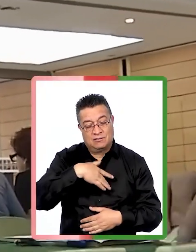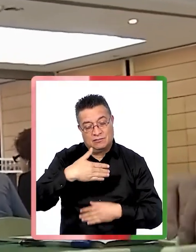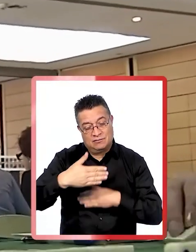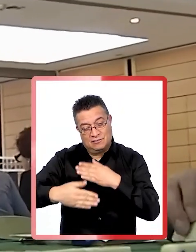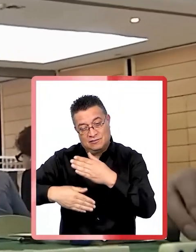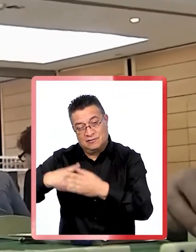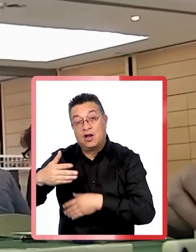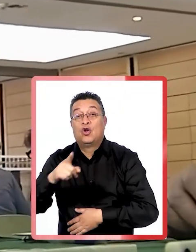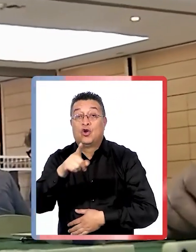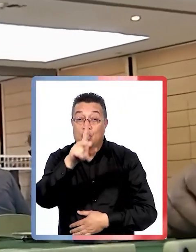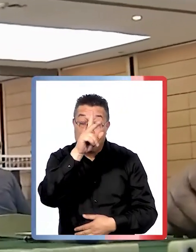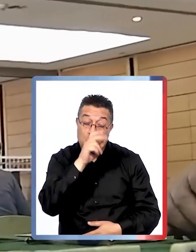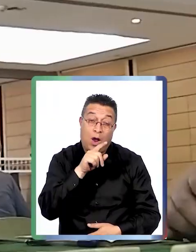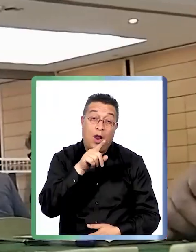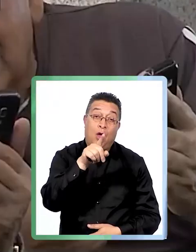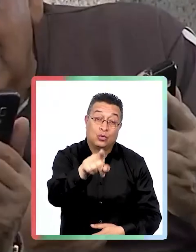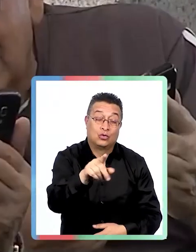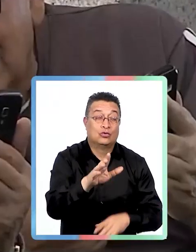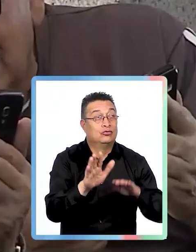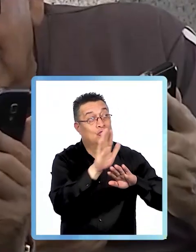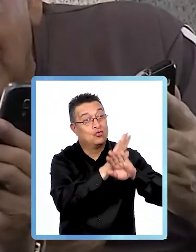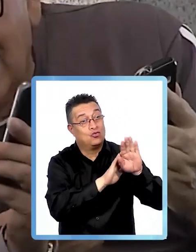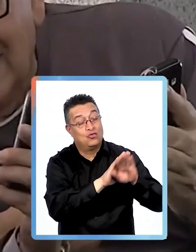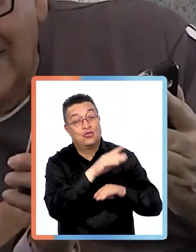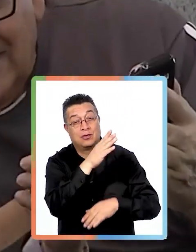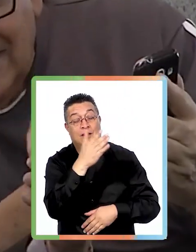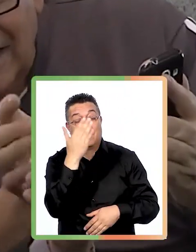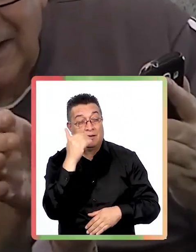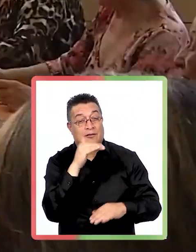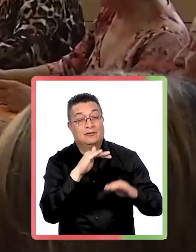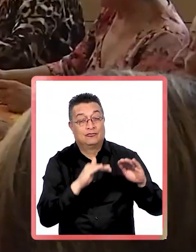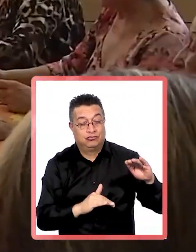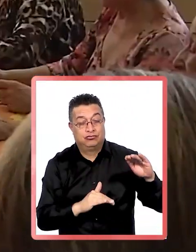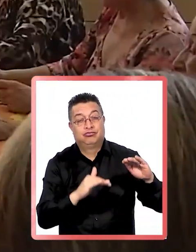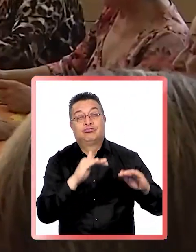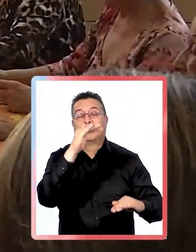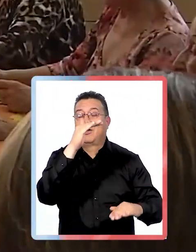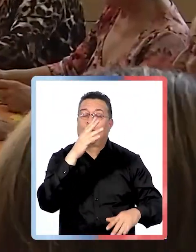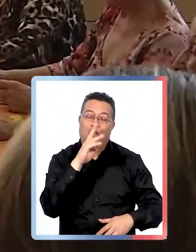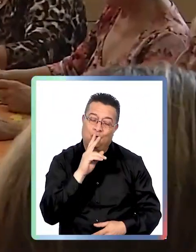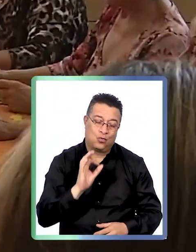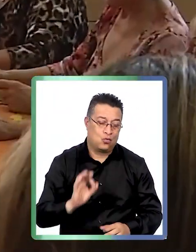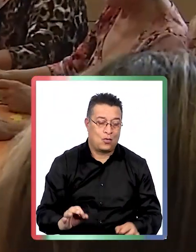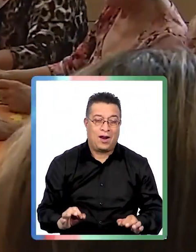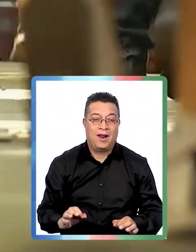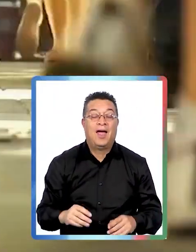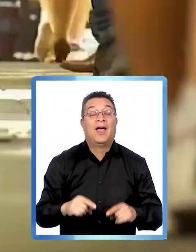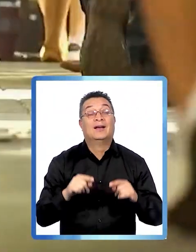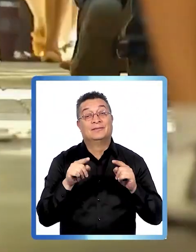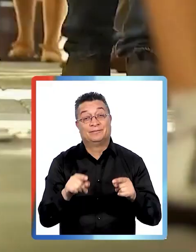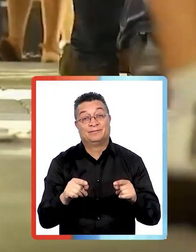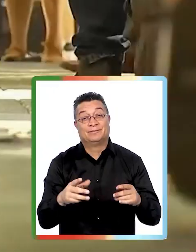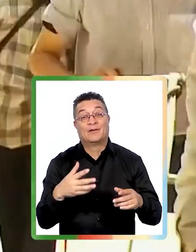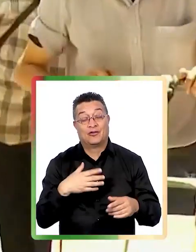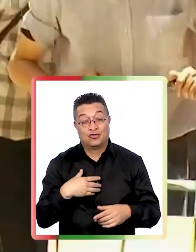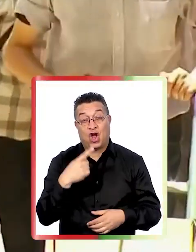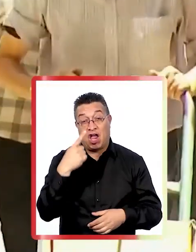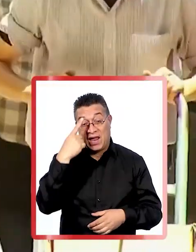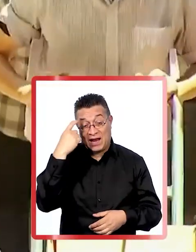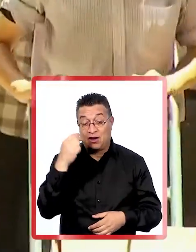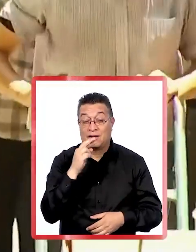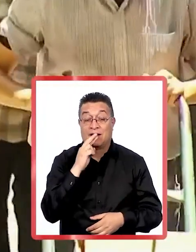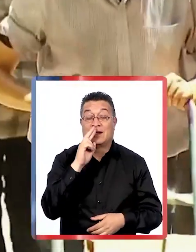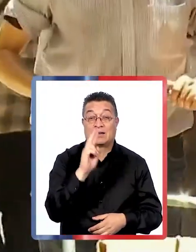envejezcas, así como tú los cuidabas a ellos cuando eran menores de edad. Así que yo creo que